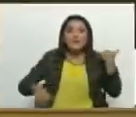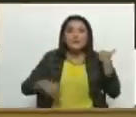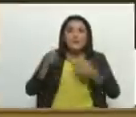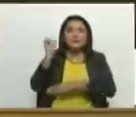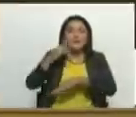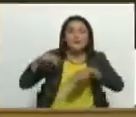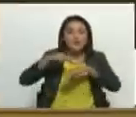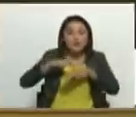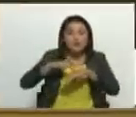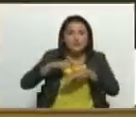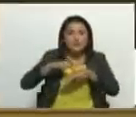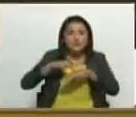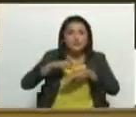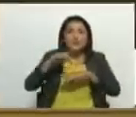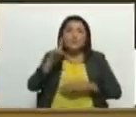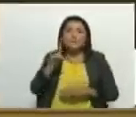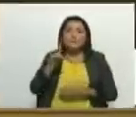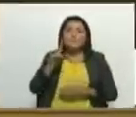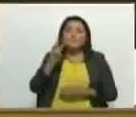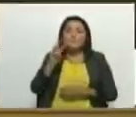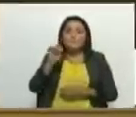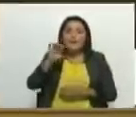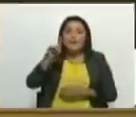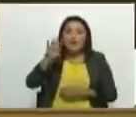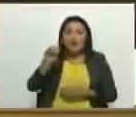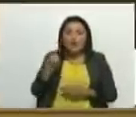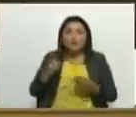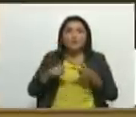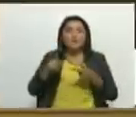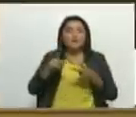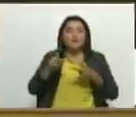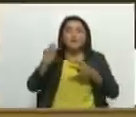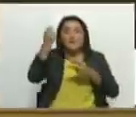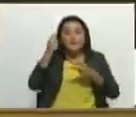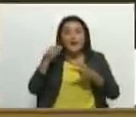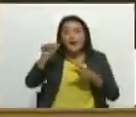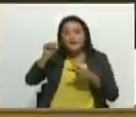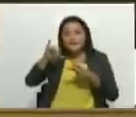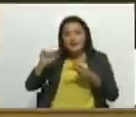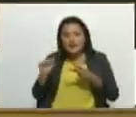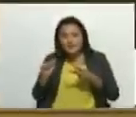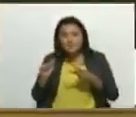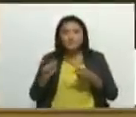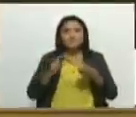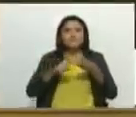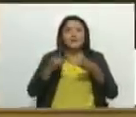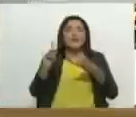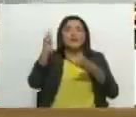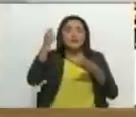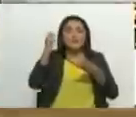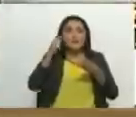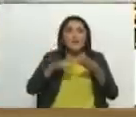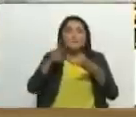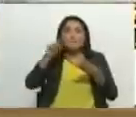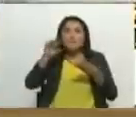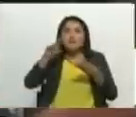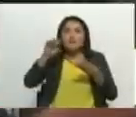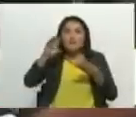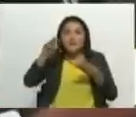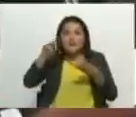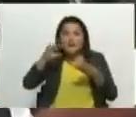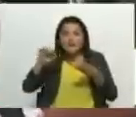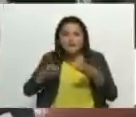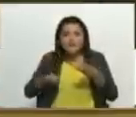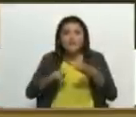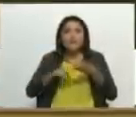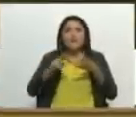Nacional, diputado Pedro Infante, que estará conformada por la diputada Asia Villegas, la diputada Mercedes Sánchez,